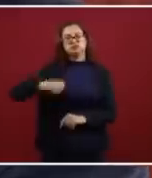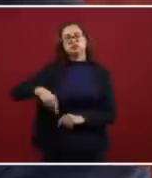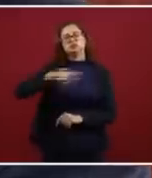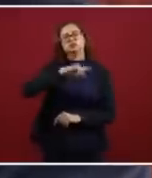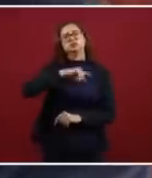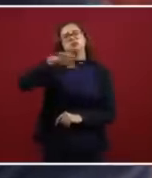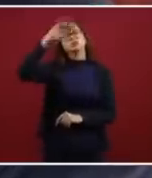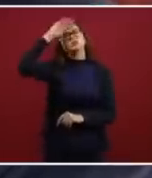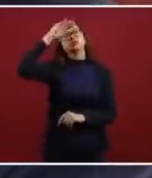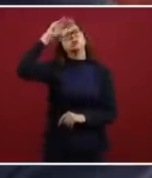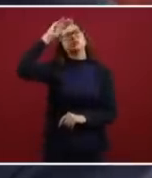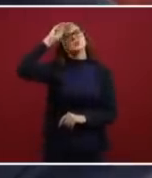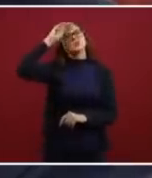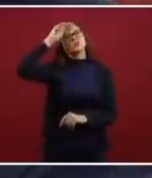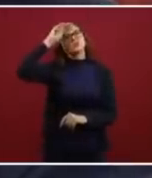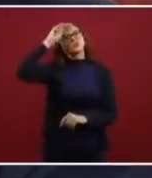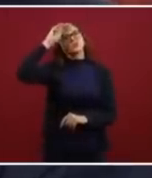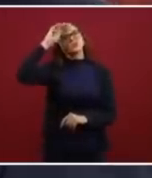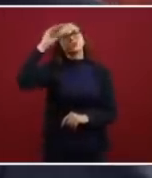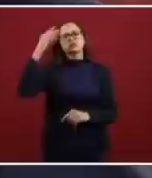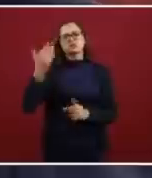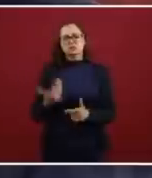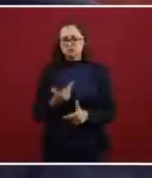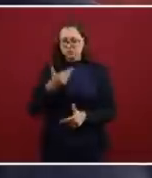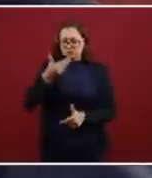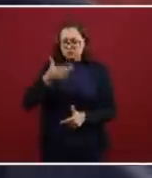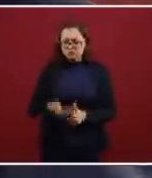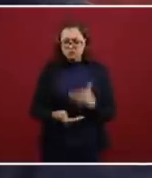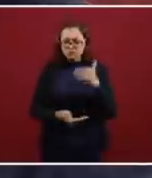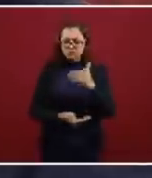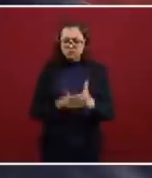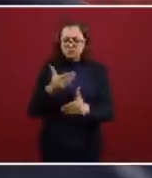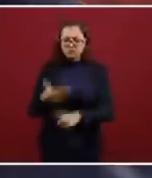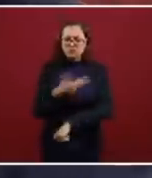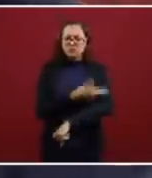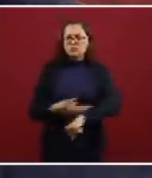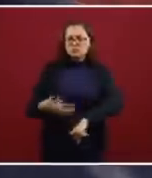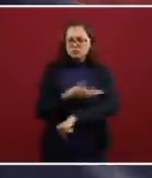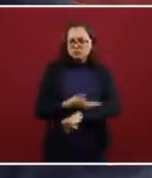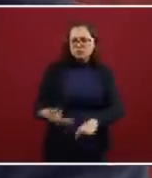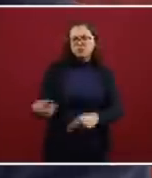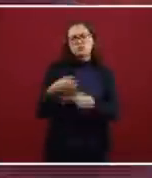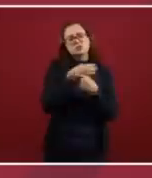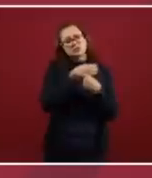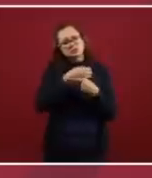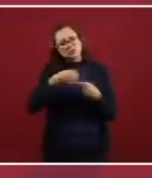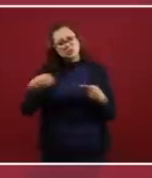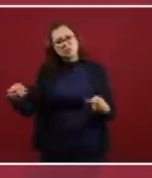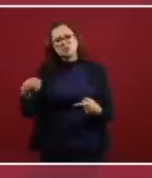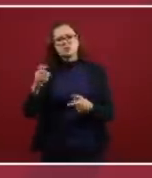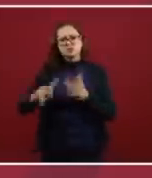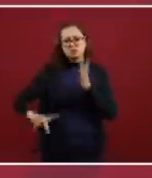consideramos de que se están dando reacomodos por esta